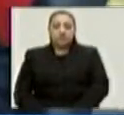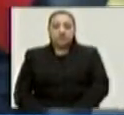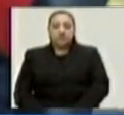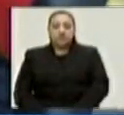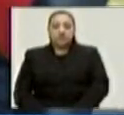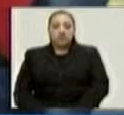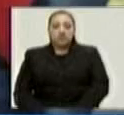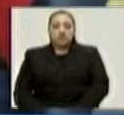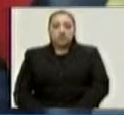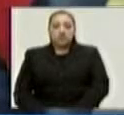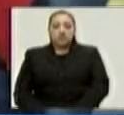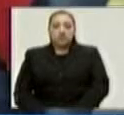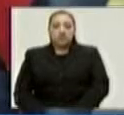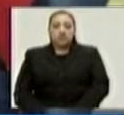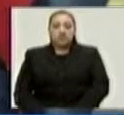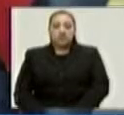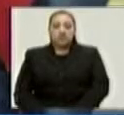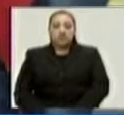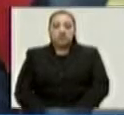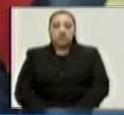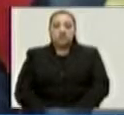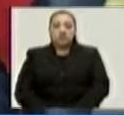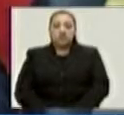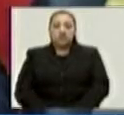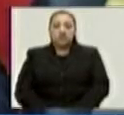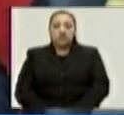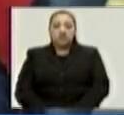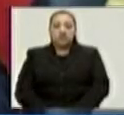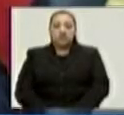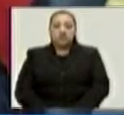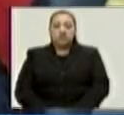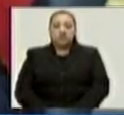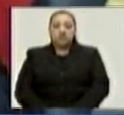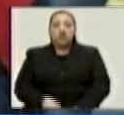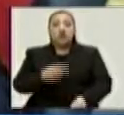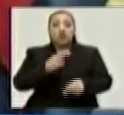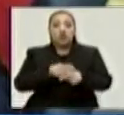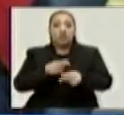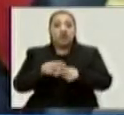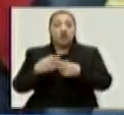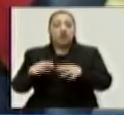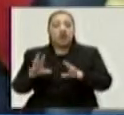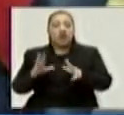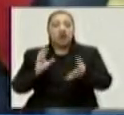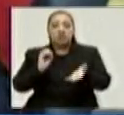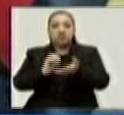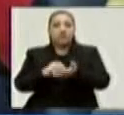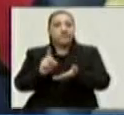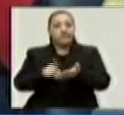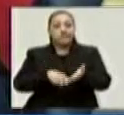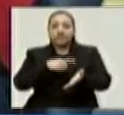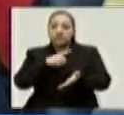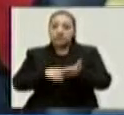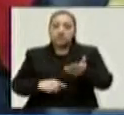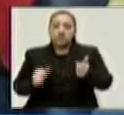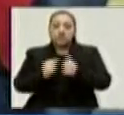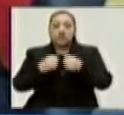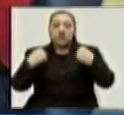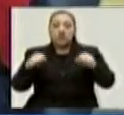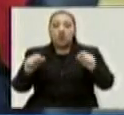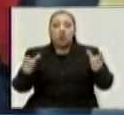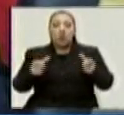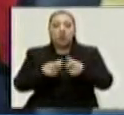Ames, Lander Alemán, Julio Pastor Ampuero y Clide Vega, con la destitución e inhabilitación de la función deportiva o